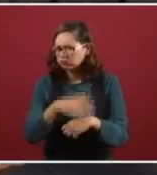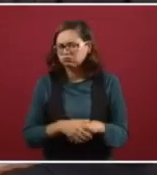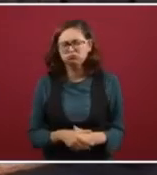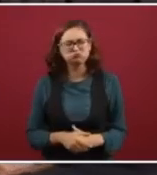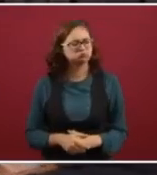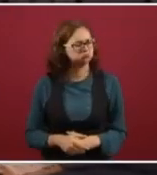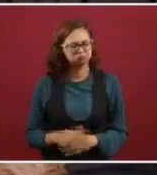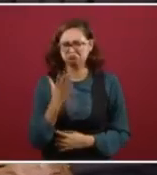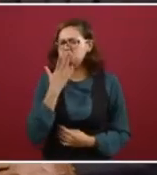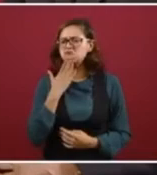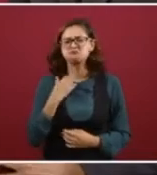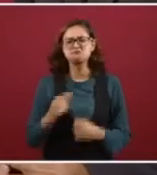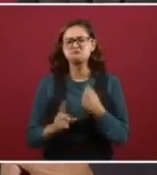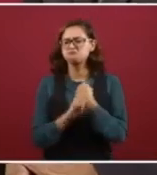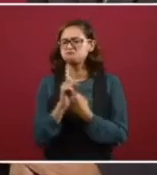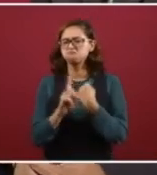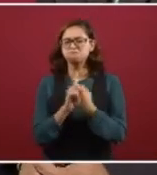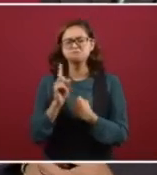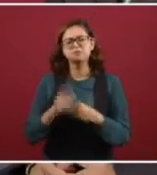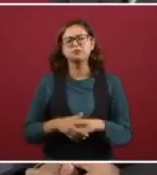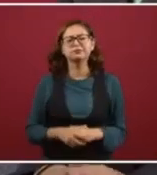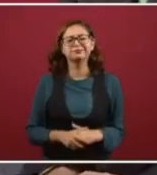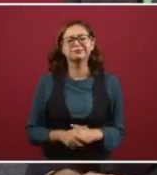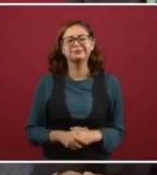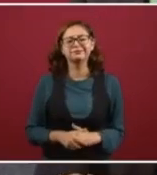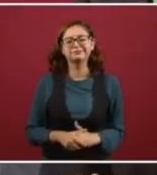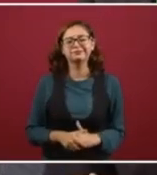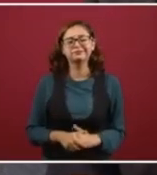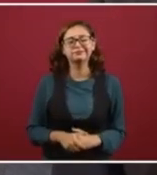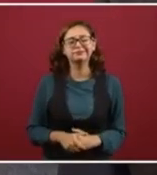No veo ningún problema. Aquí lo